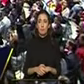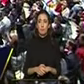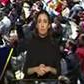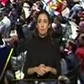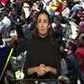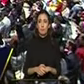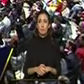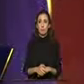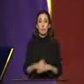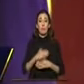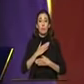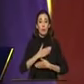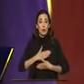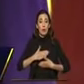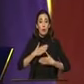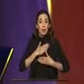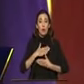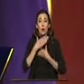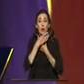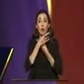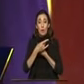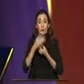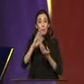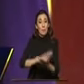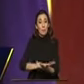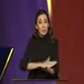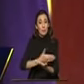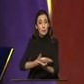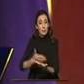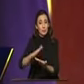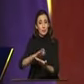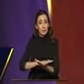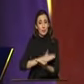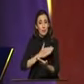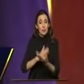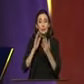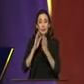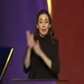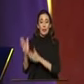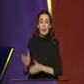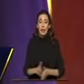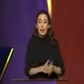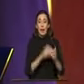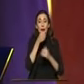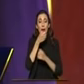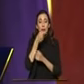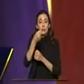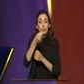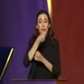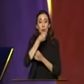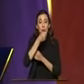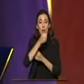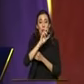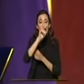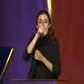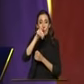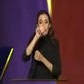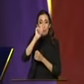Qué agradable y qué grato también escuchar nuestra música nacional en labios de la extraordinaria artista Paulina